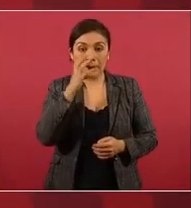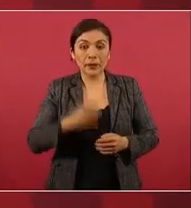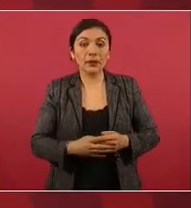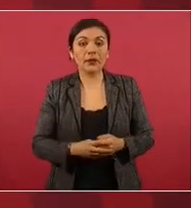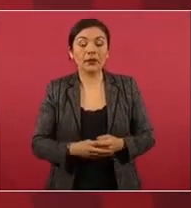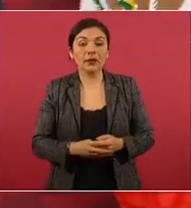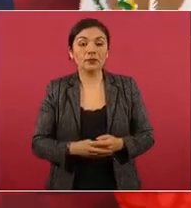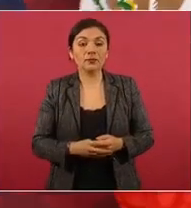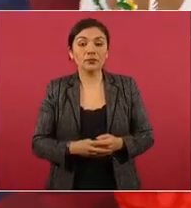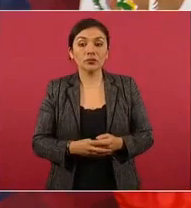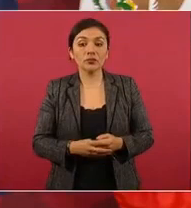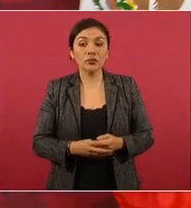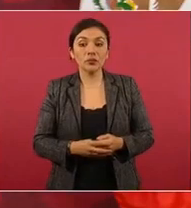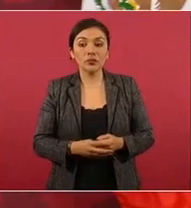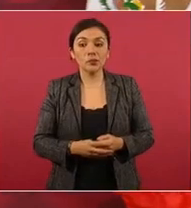son más